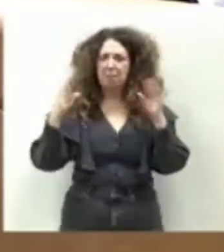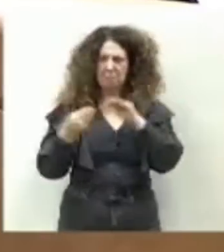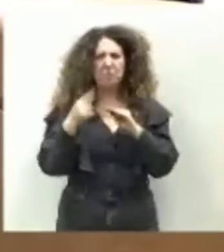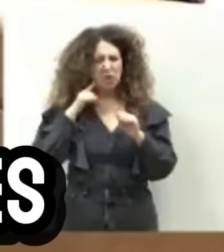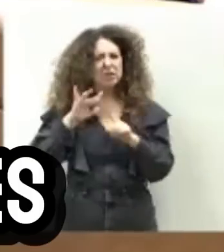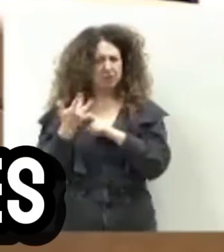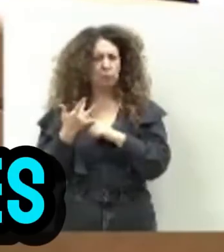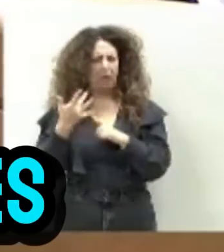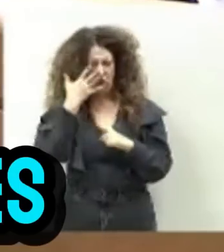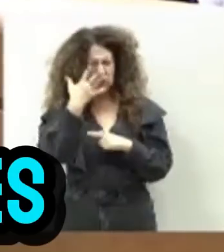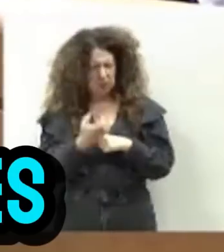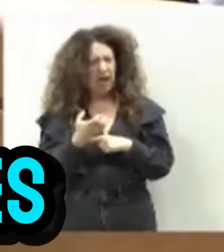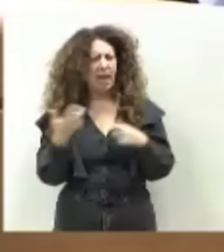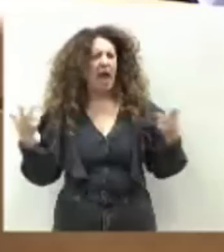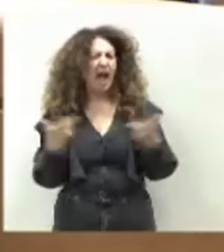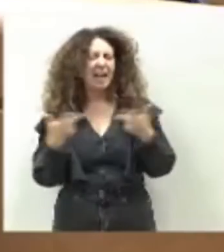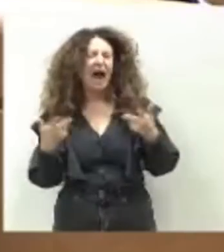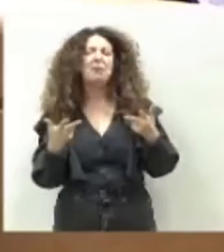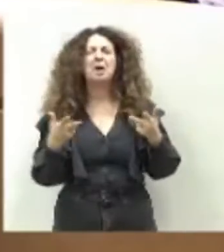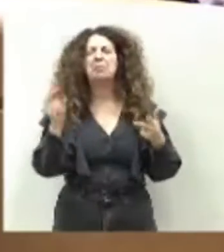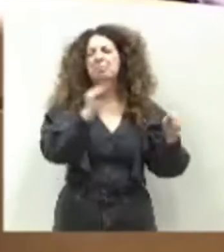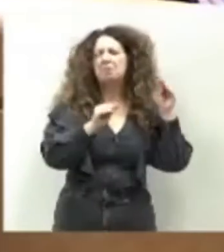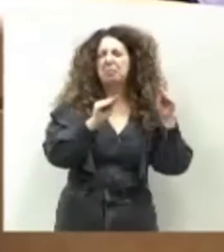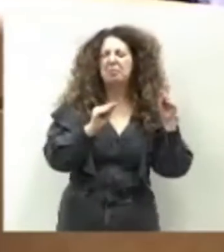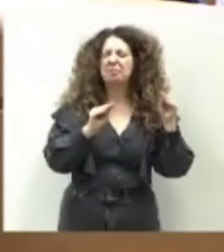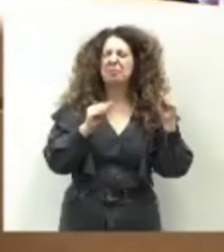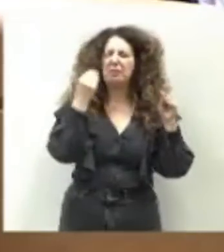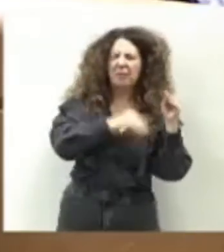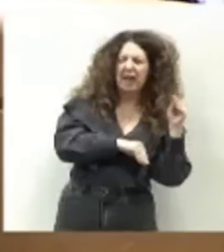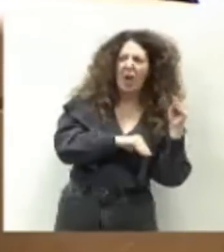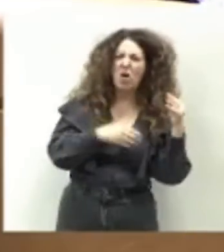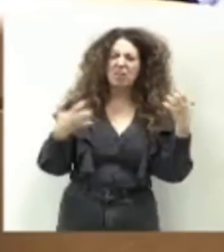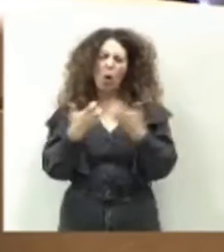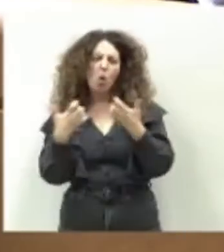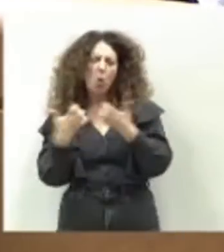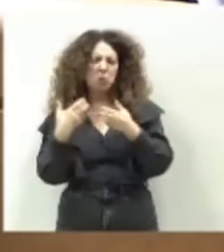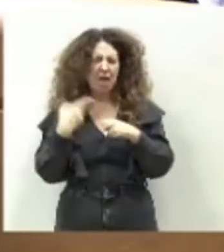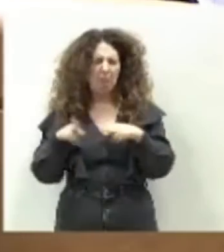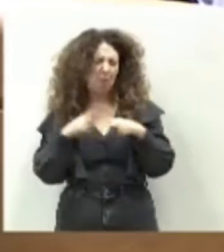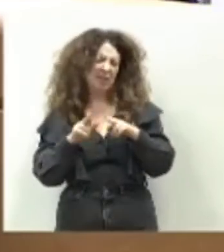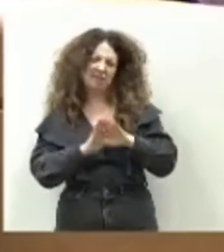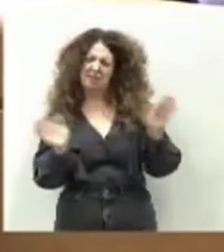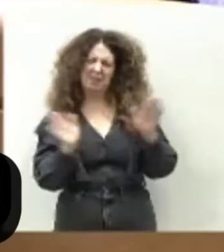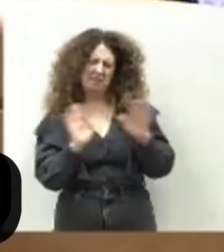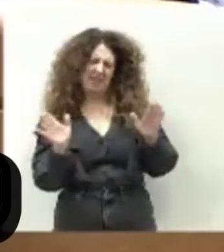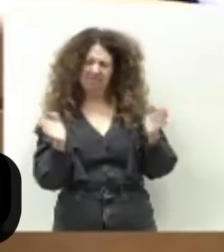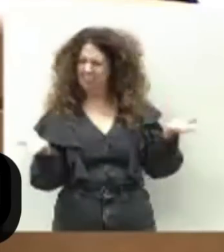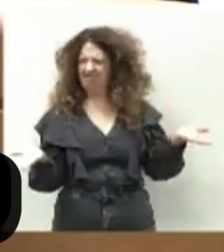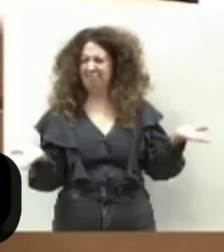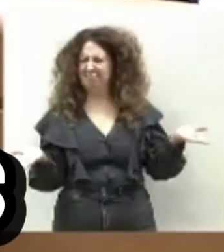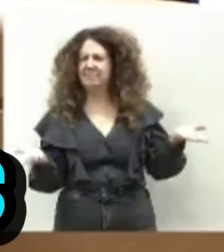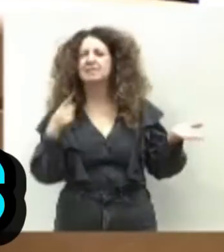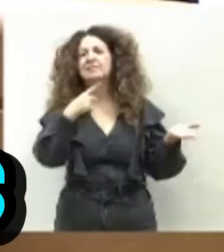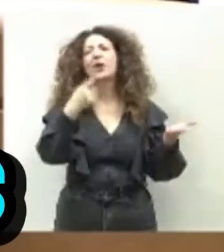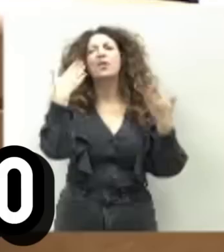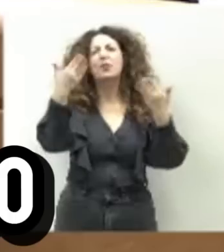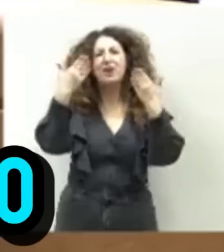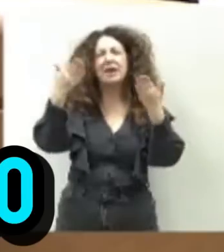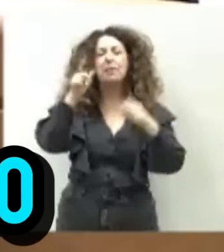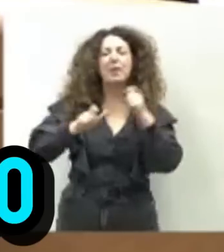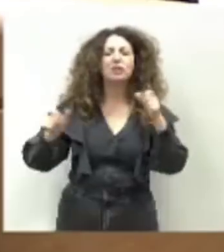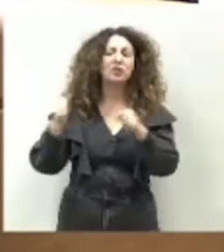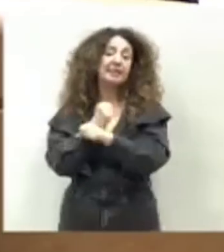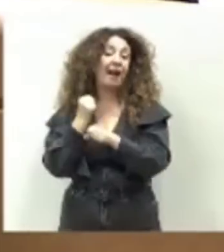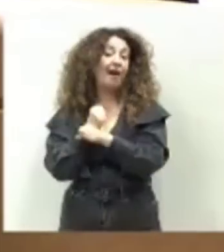muy graves y no dan para las frivolidades ni para el combate político lleno de demagogia. Ha felicitado usted a los trabajadores que